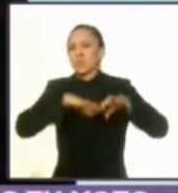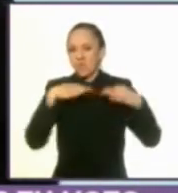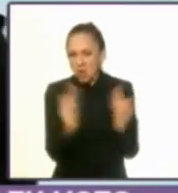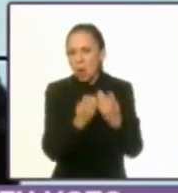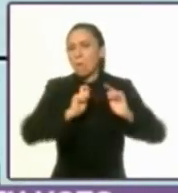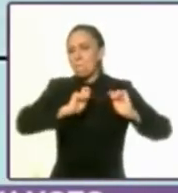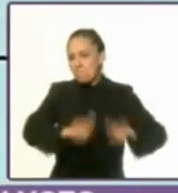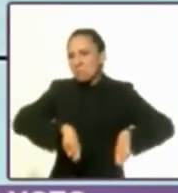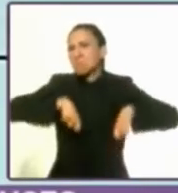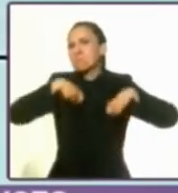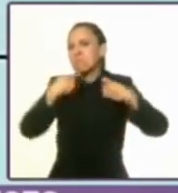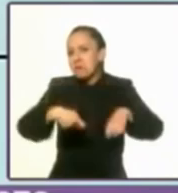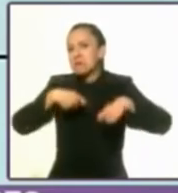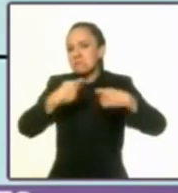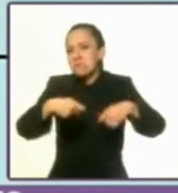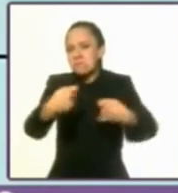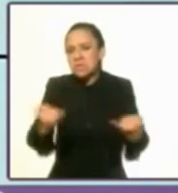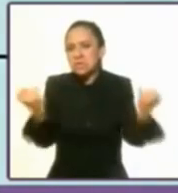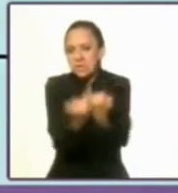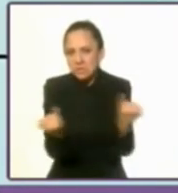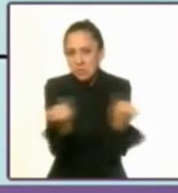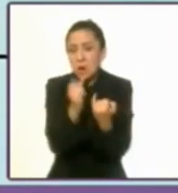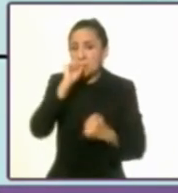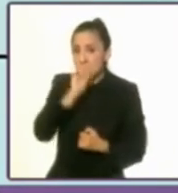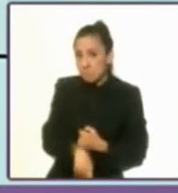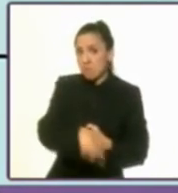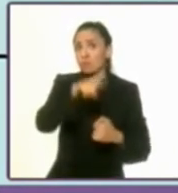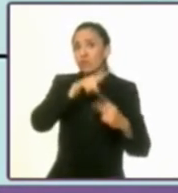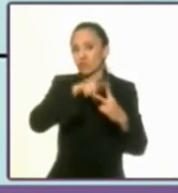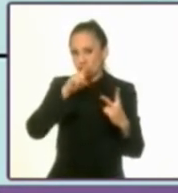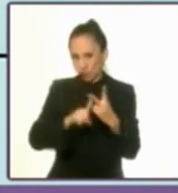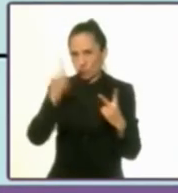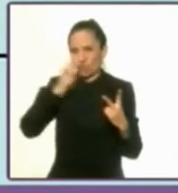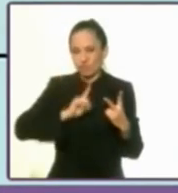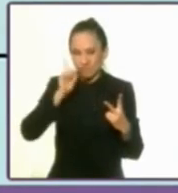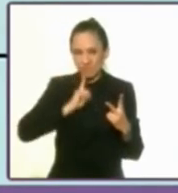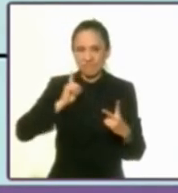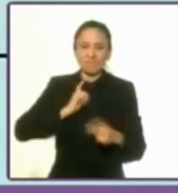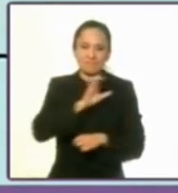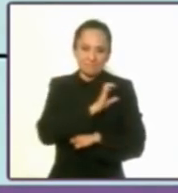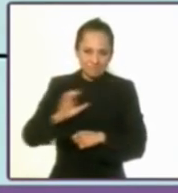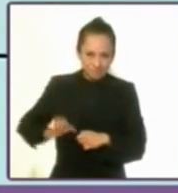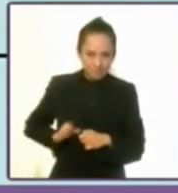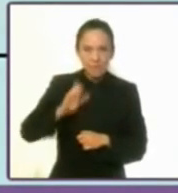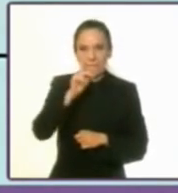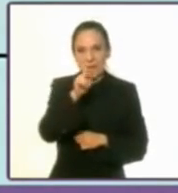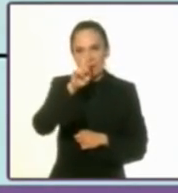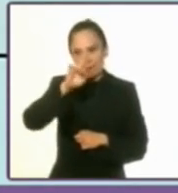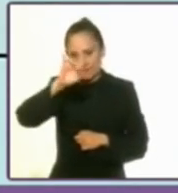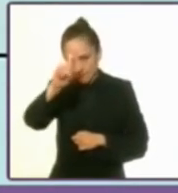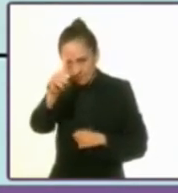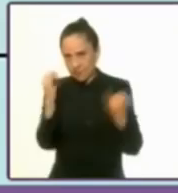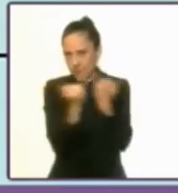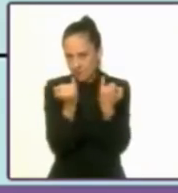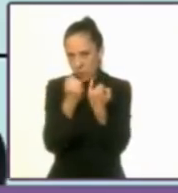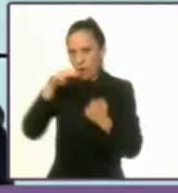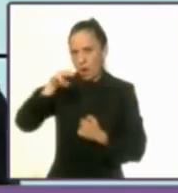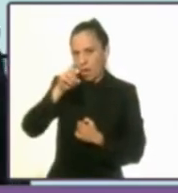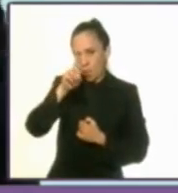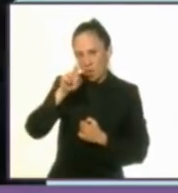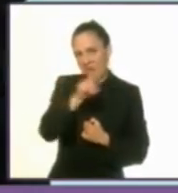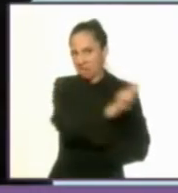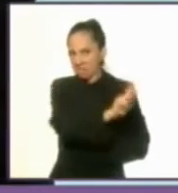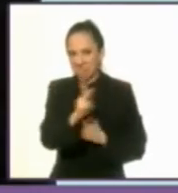prácticamente tanto las dos candidatas tanto del prevé como de morena y yo creo que el